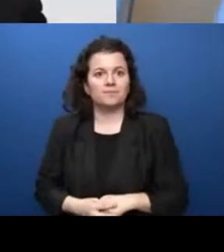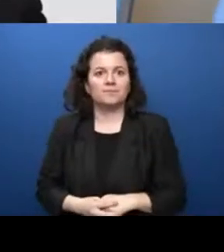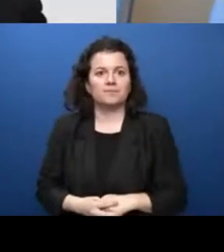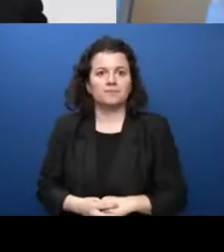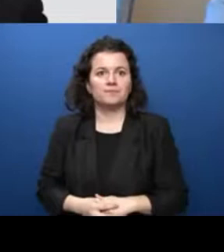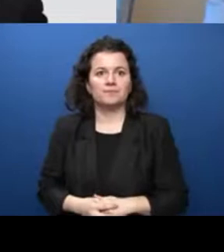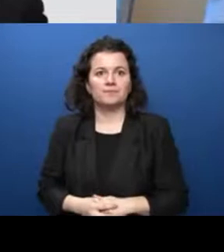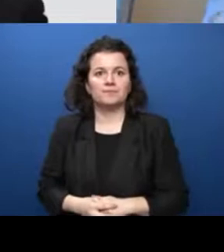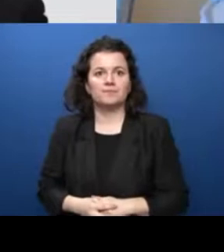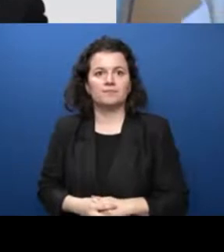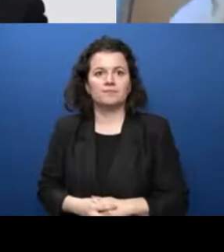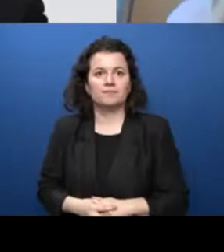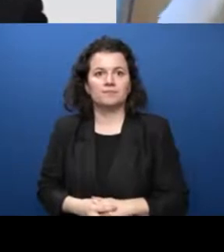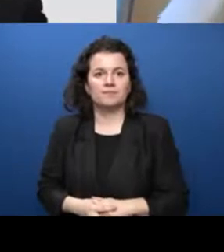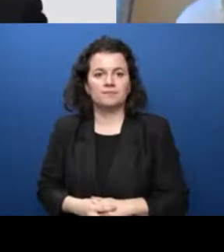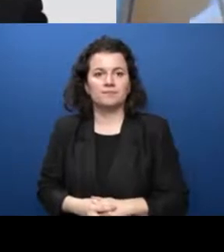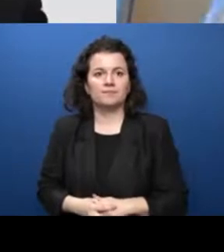apropiarse de estas tecnologías.